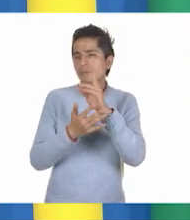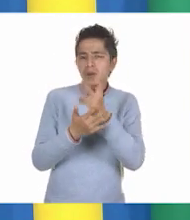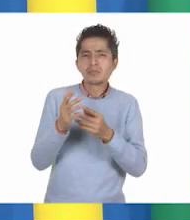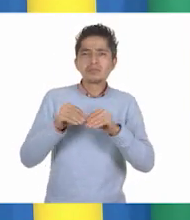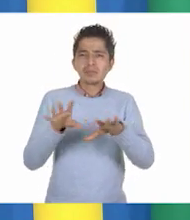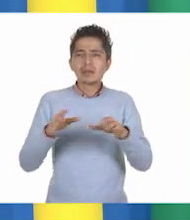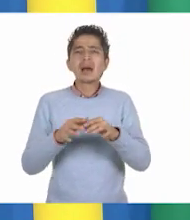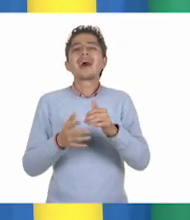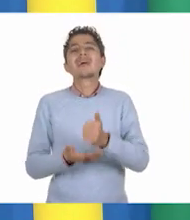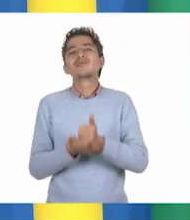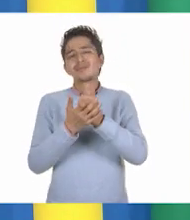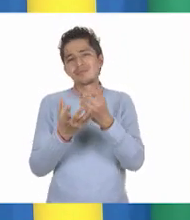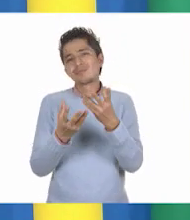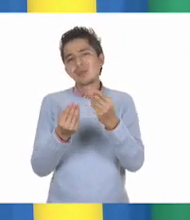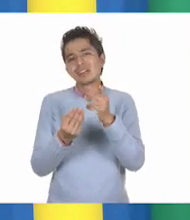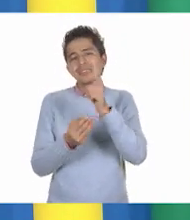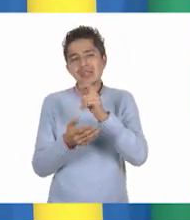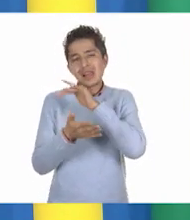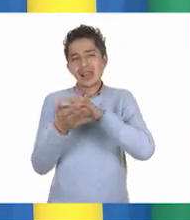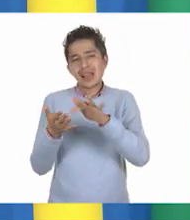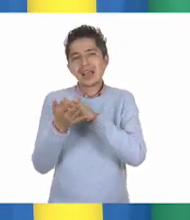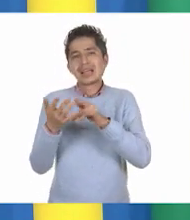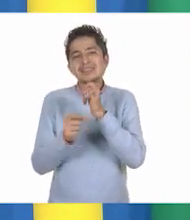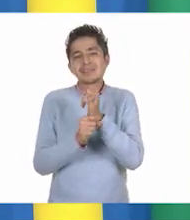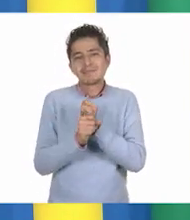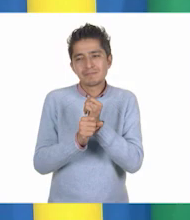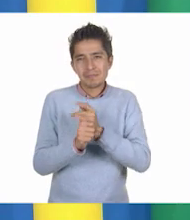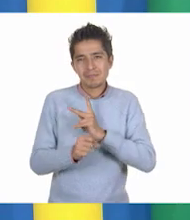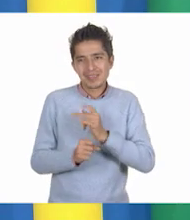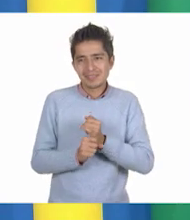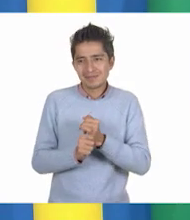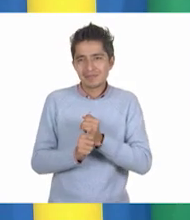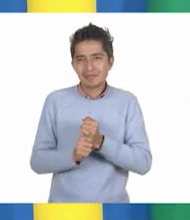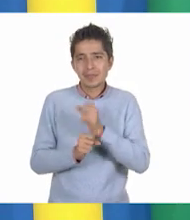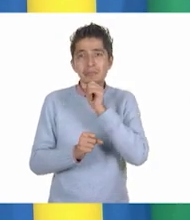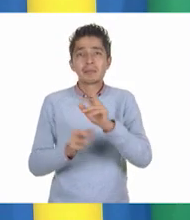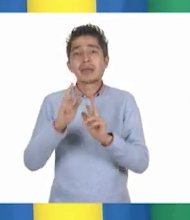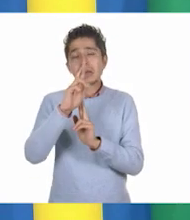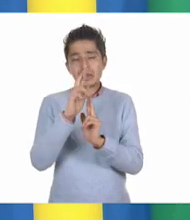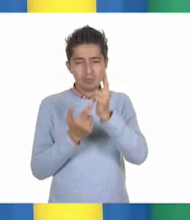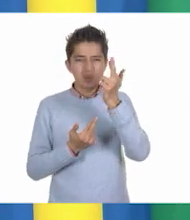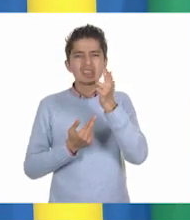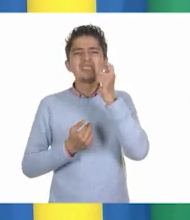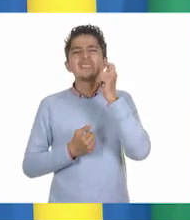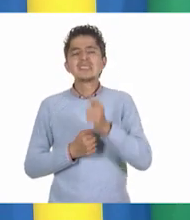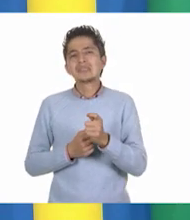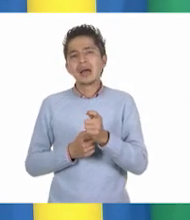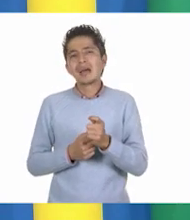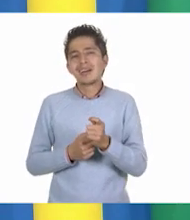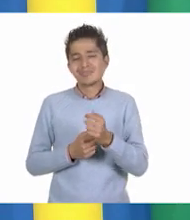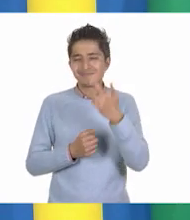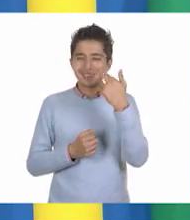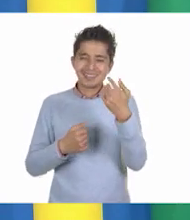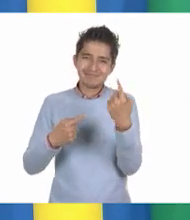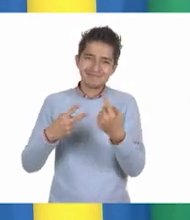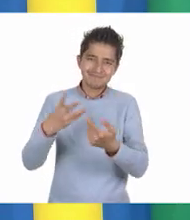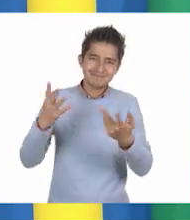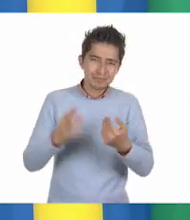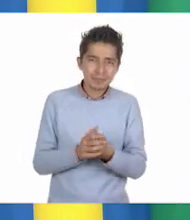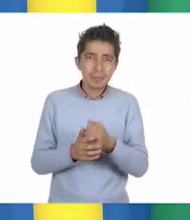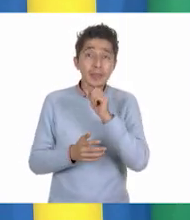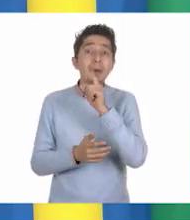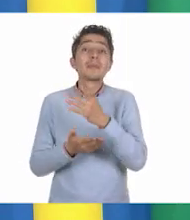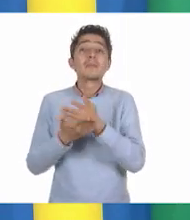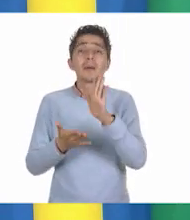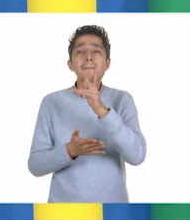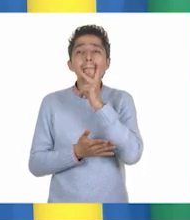ayudó mucho lo que hemos estado leyendo y mi propia investigación. Y lo de la revolución, pues por las mismas razones. Pero también porque